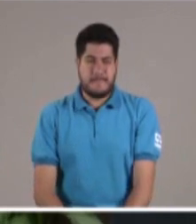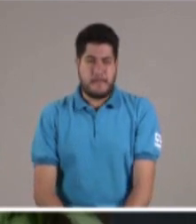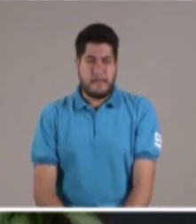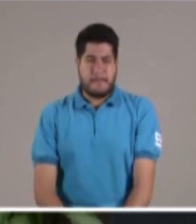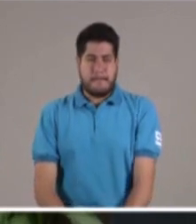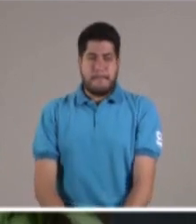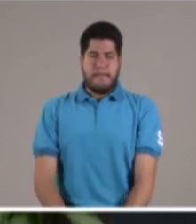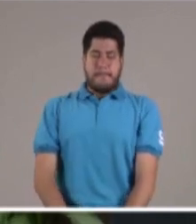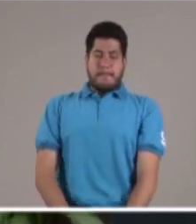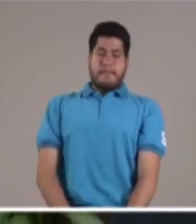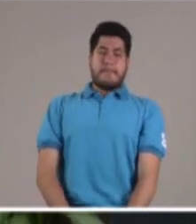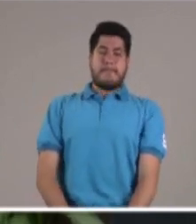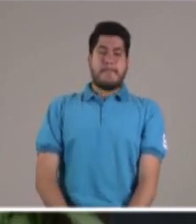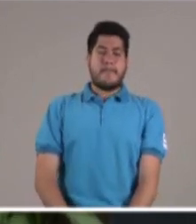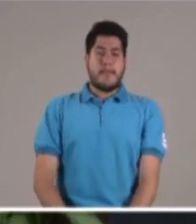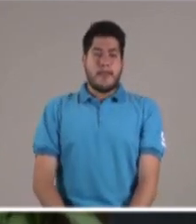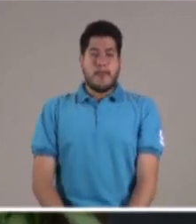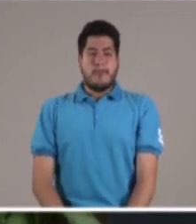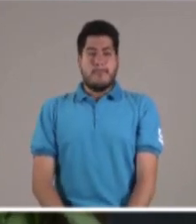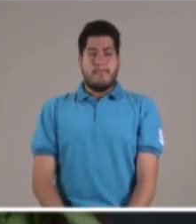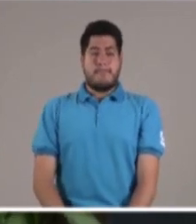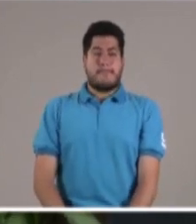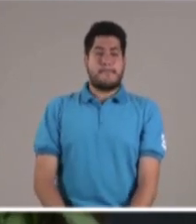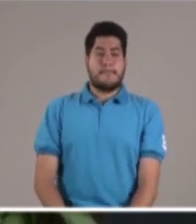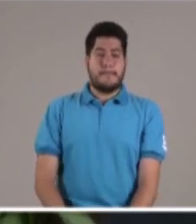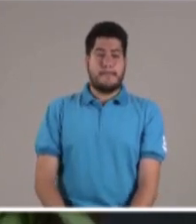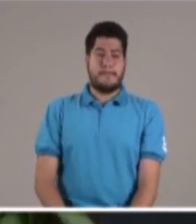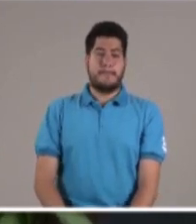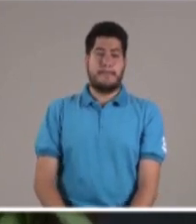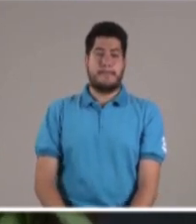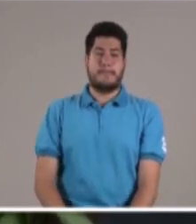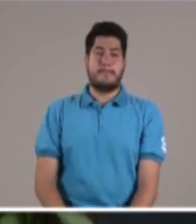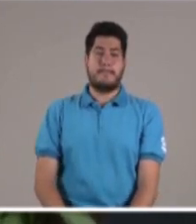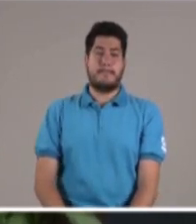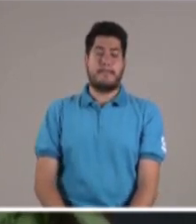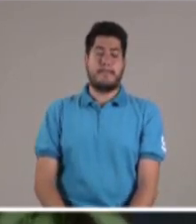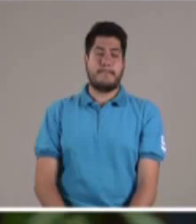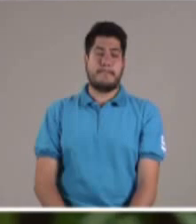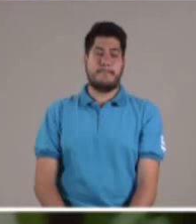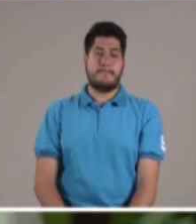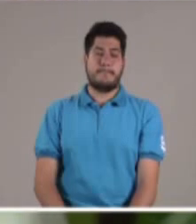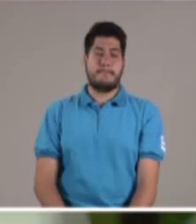Ah sí lo enviaron alguno de ustedes lo han envidiado